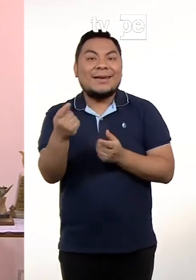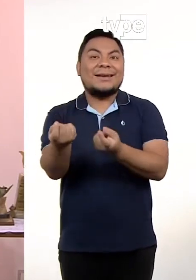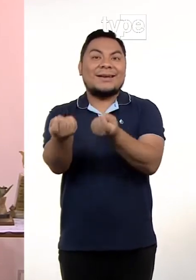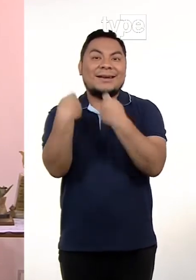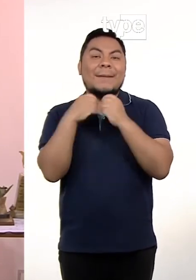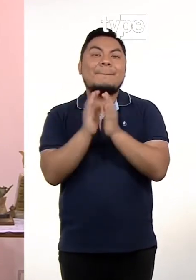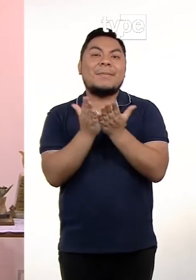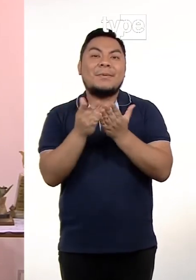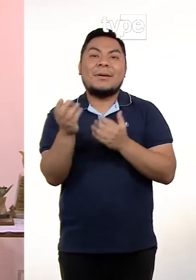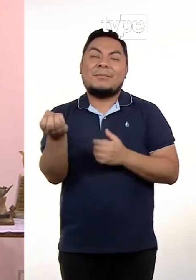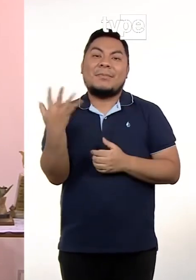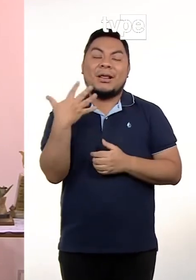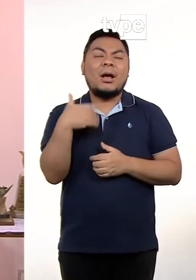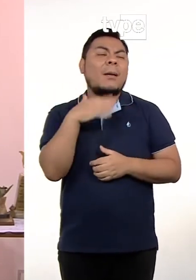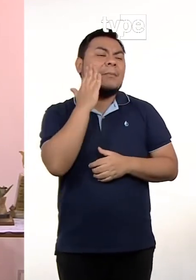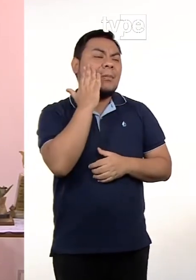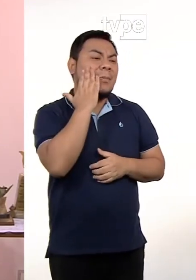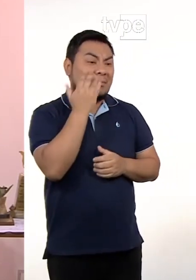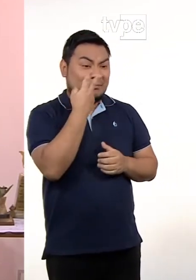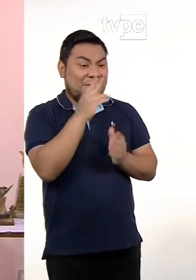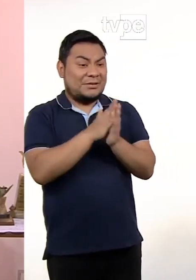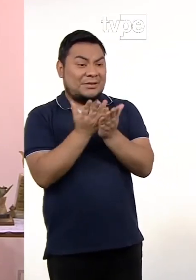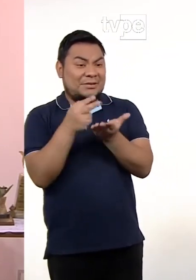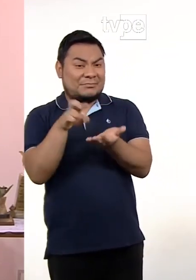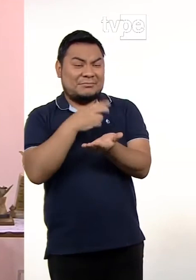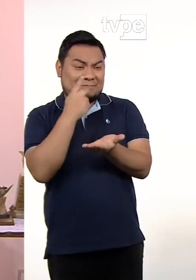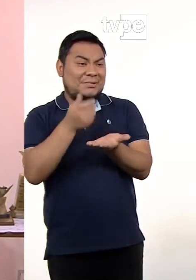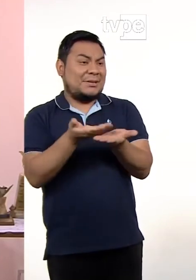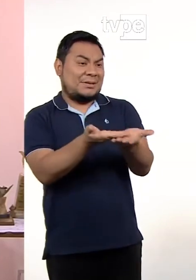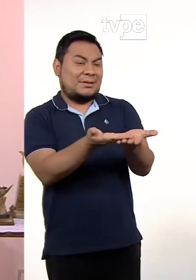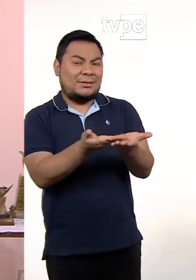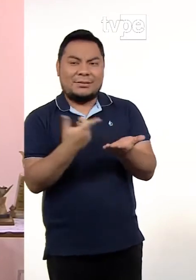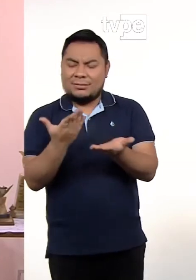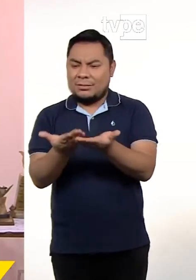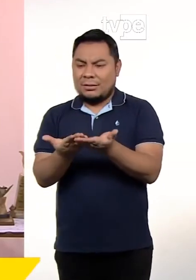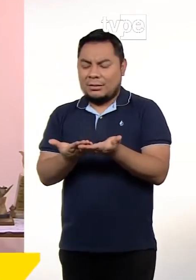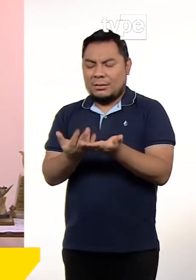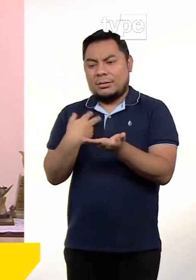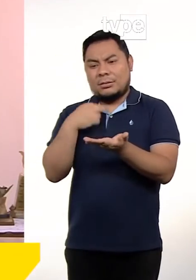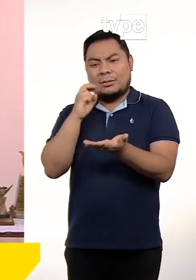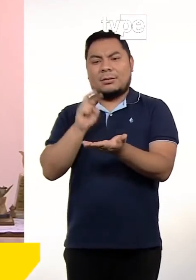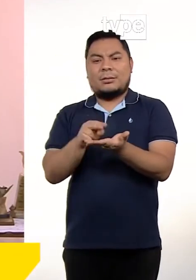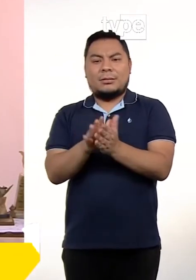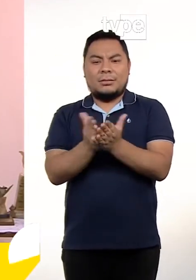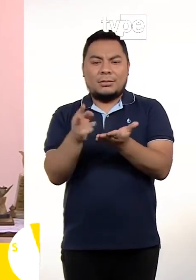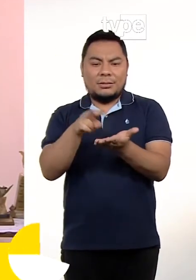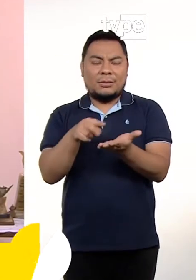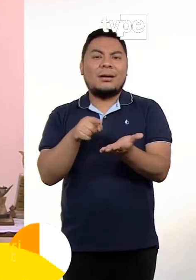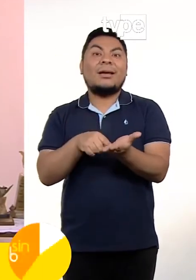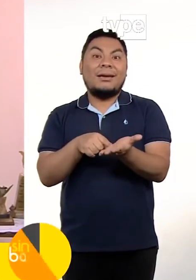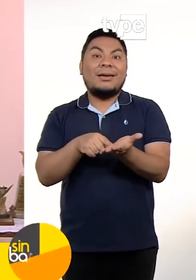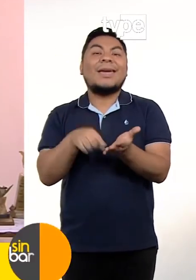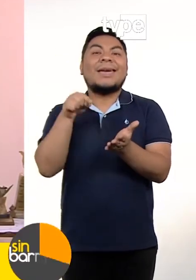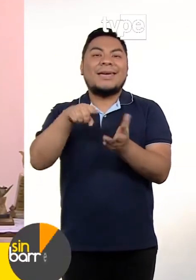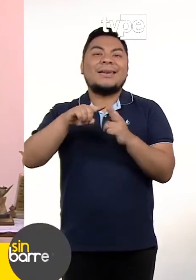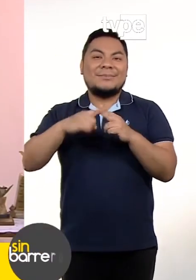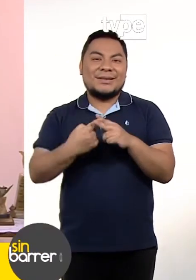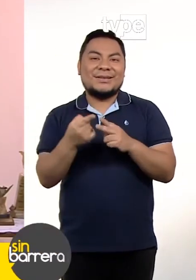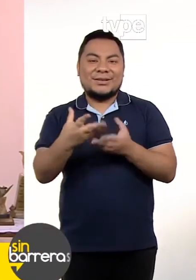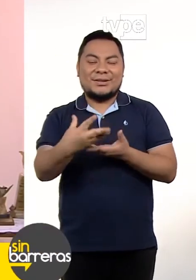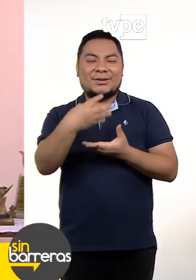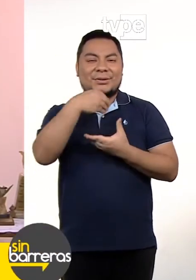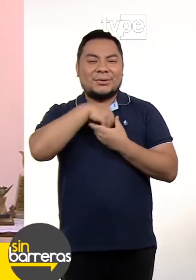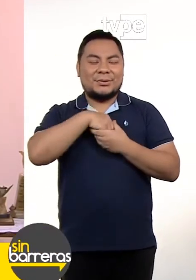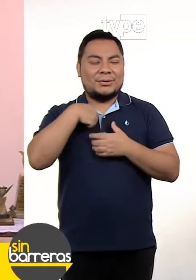me regaló. Mira, mamá, tú estas poesías las has escrito. Y yo las he recogido y te las he hecho un libro y acá